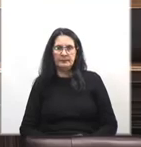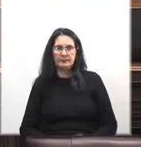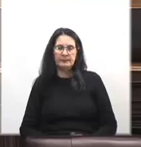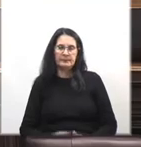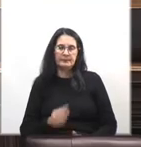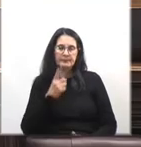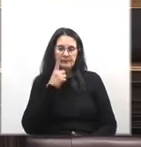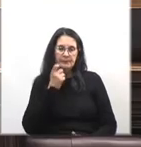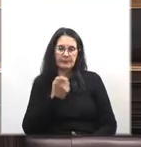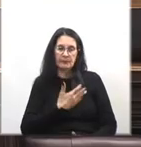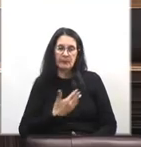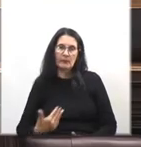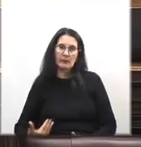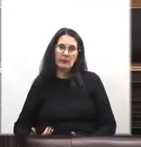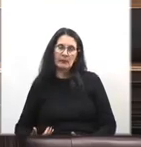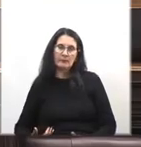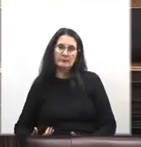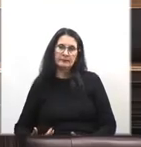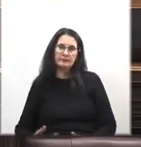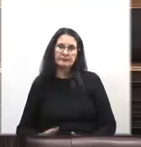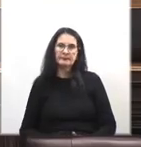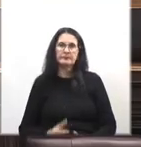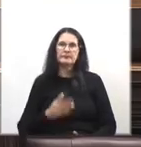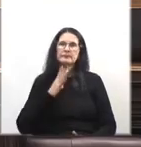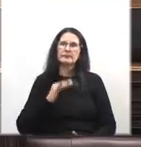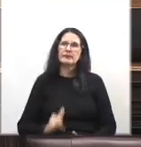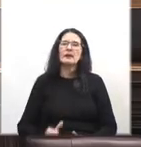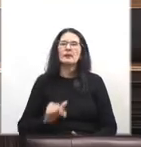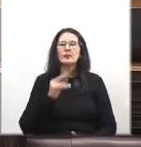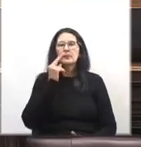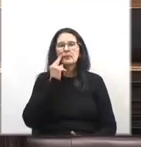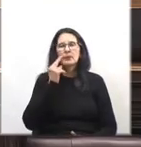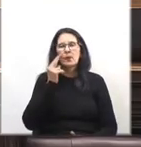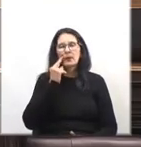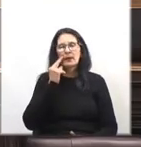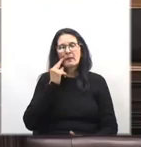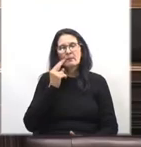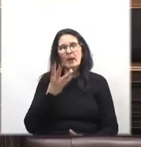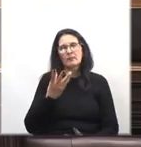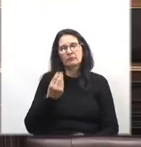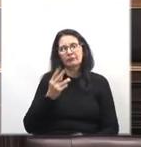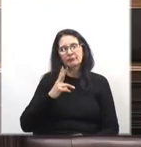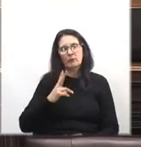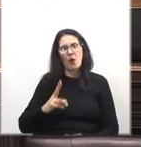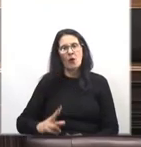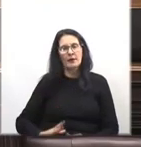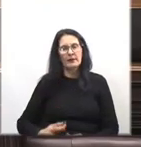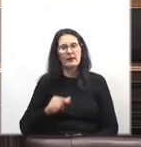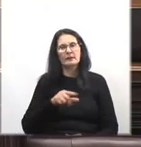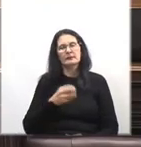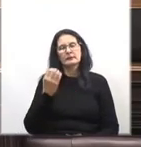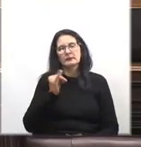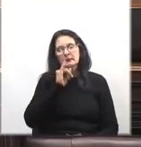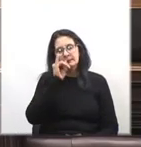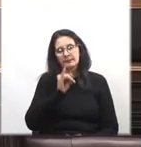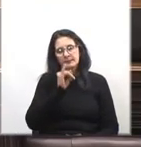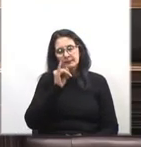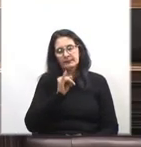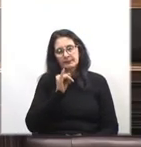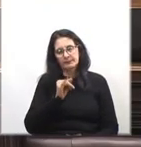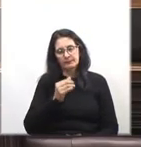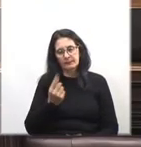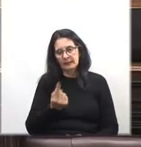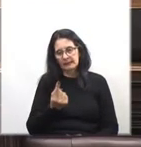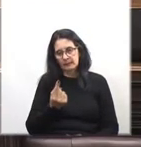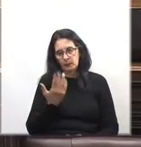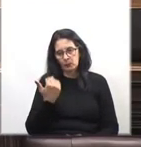Señor presidente, hay problemas morales, decía el diputado que hizo uso de la palabra hace